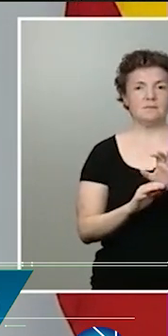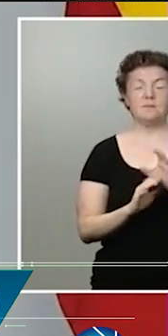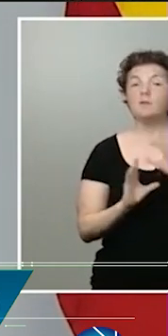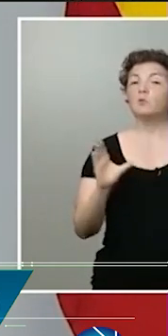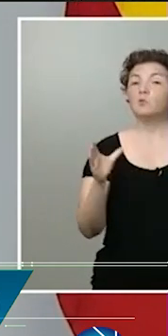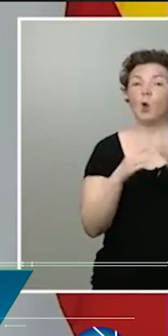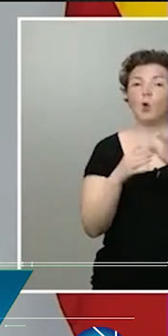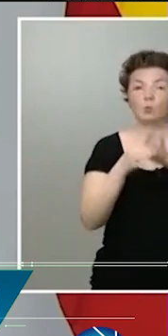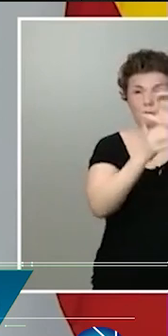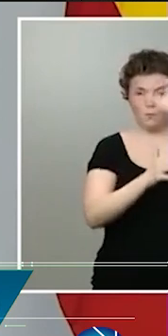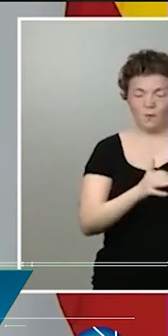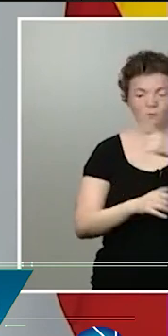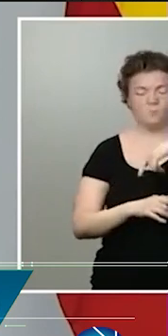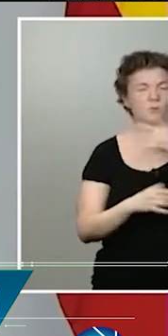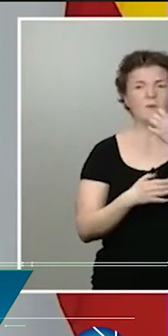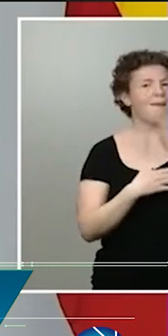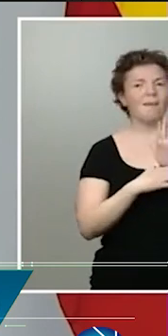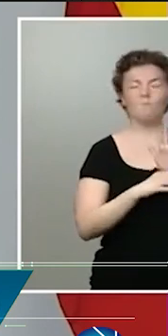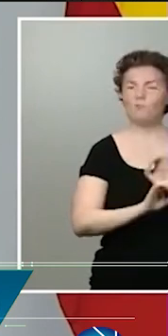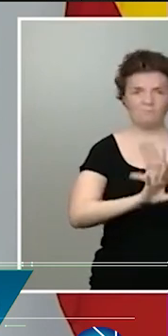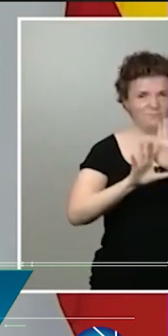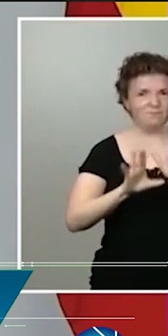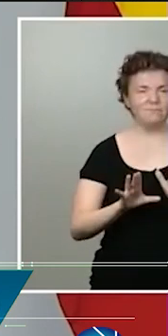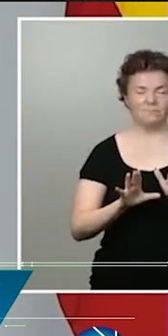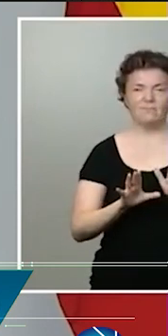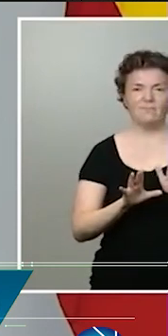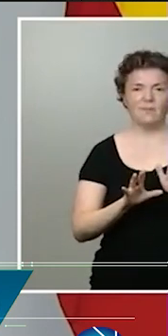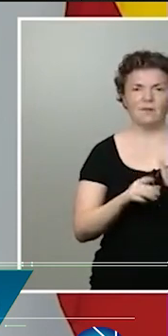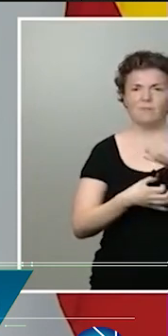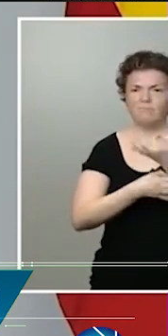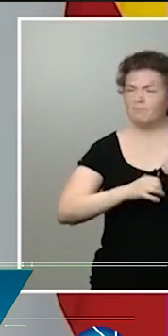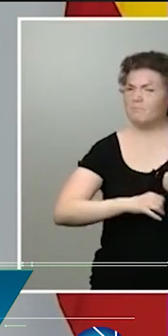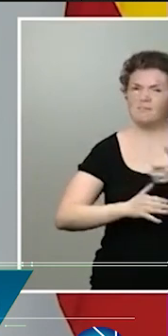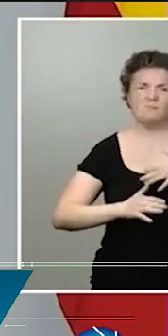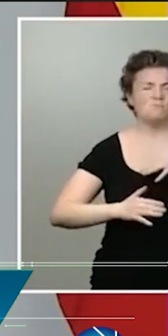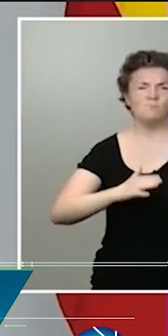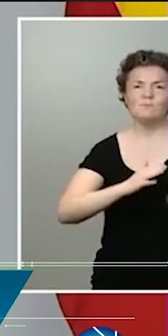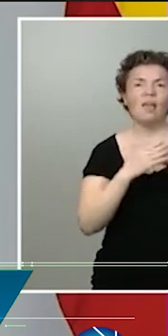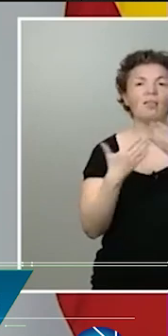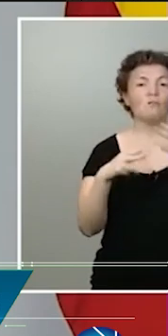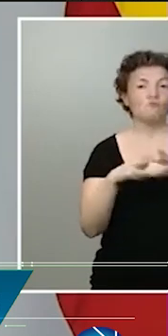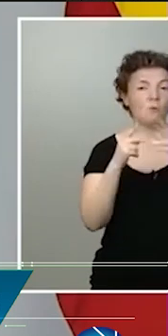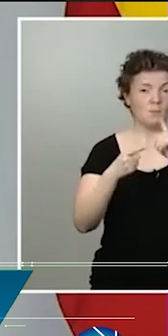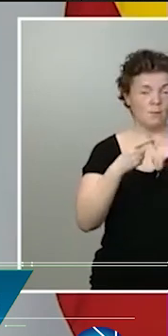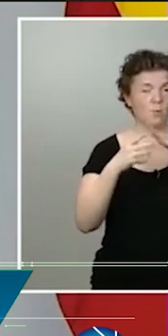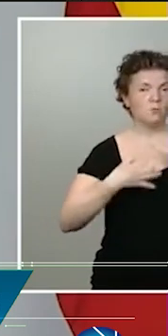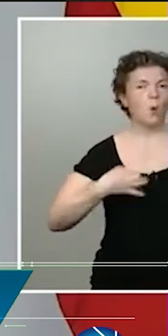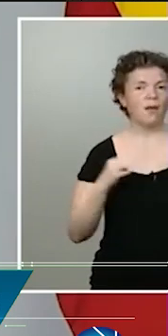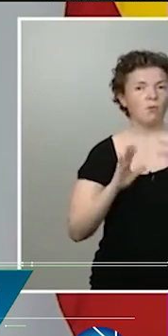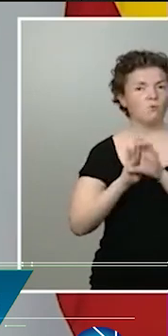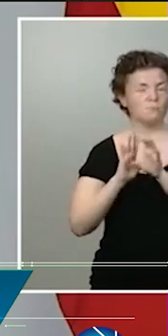por días, por número de días. Bueno, yo creo que eso tampoco se va a terminar